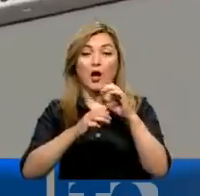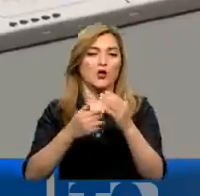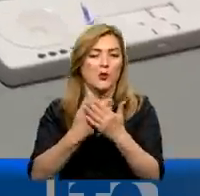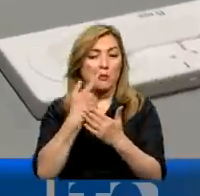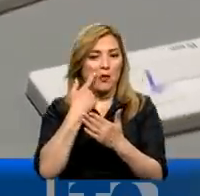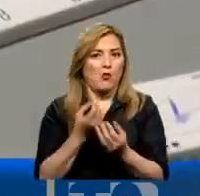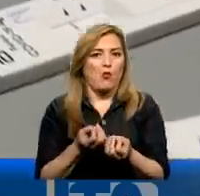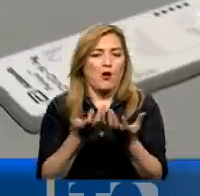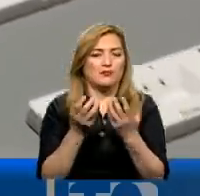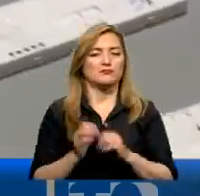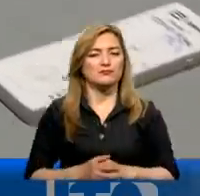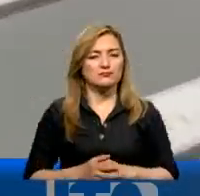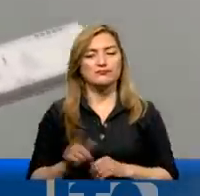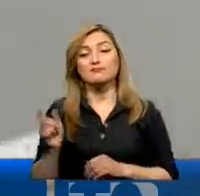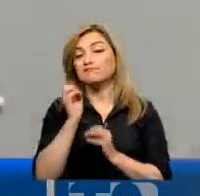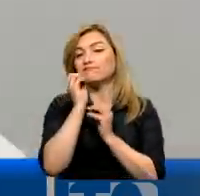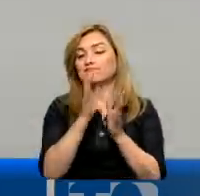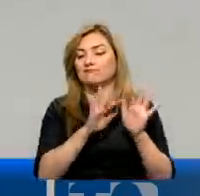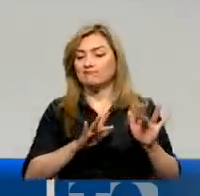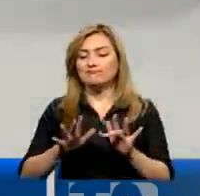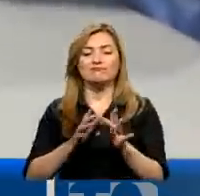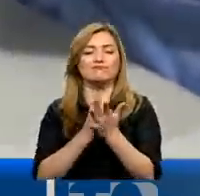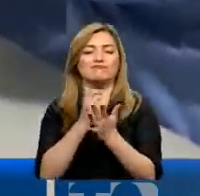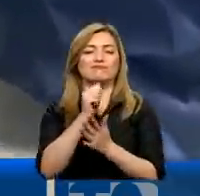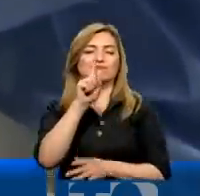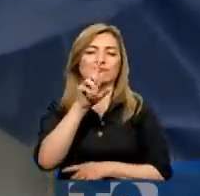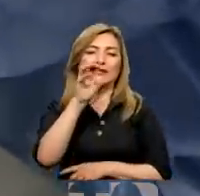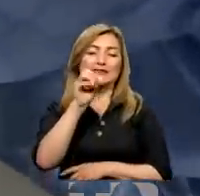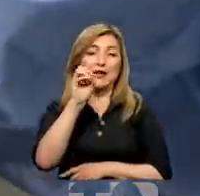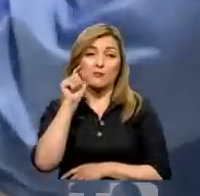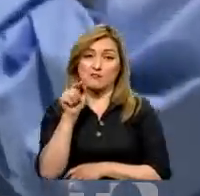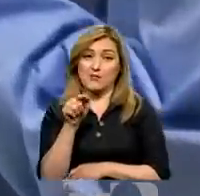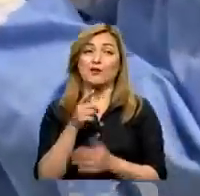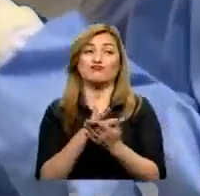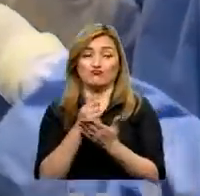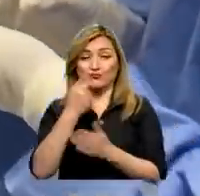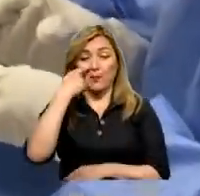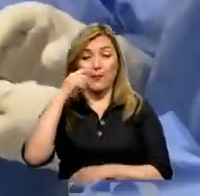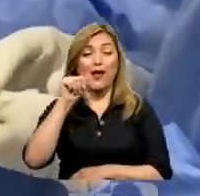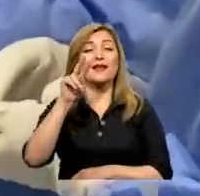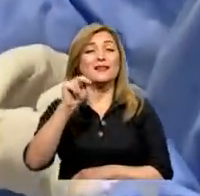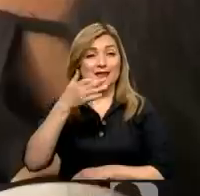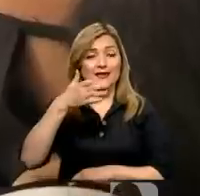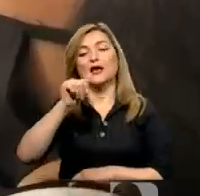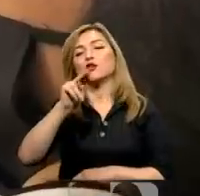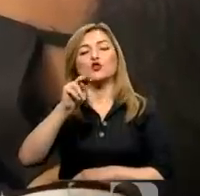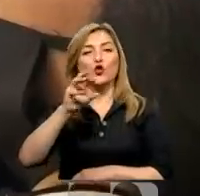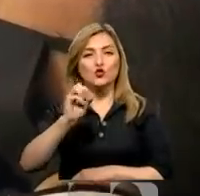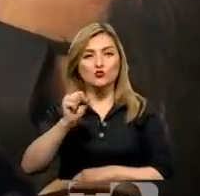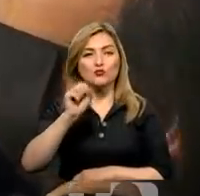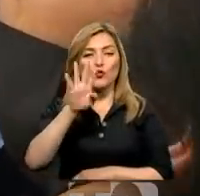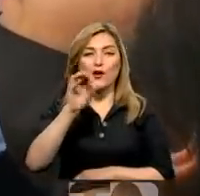Secretaría informaron que tendrían previsto adquirir alrededor de 100.000 pruebas de antígenos y 40.000 PCR. En Quito, Stephanie